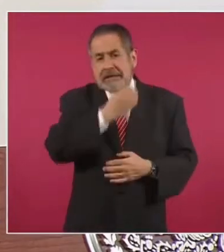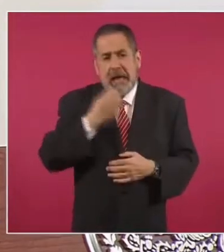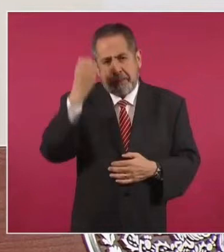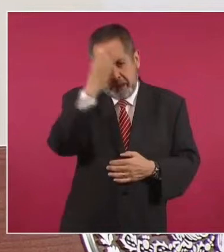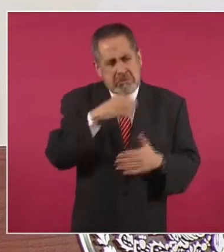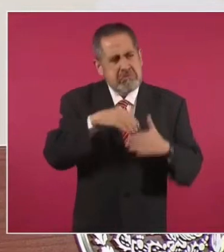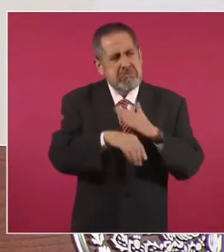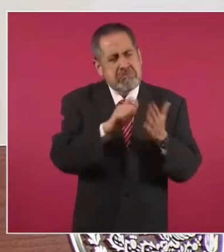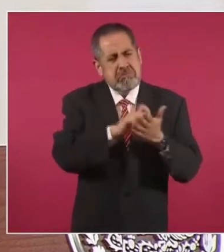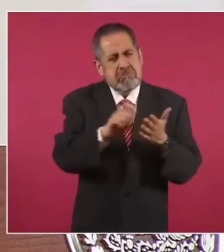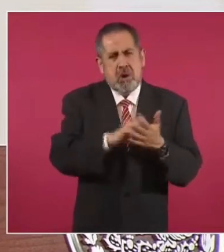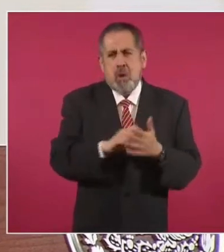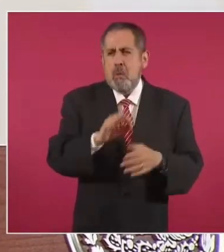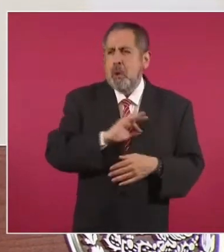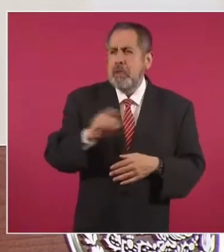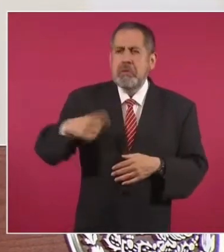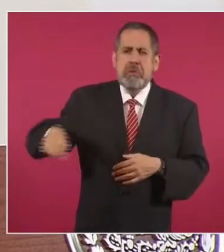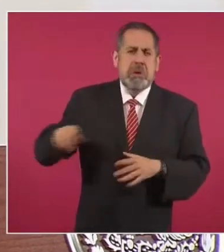Éramos como 80